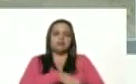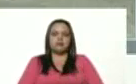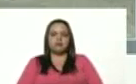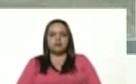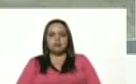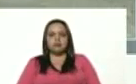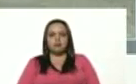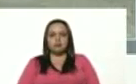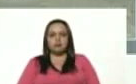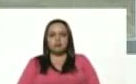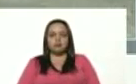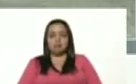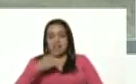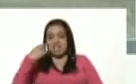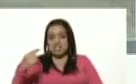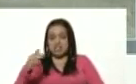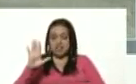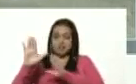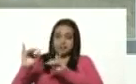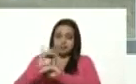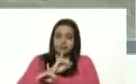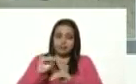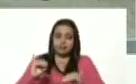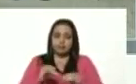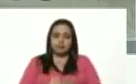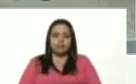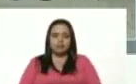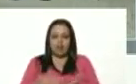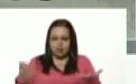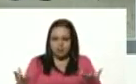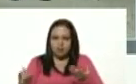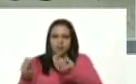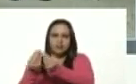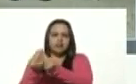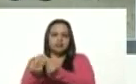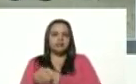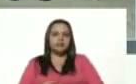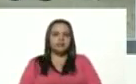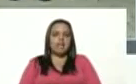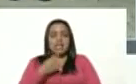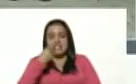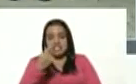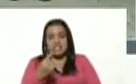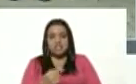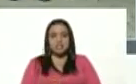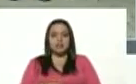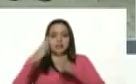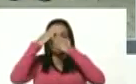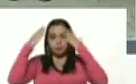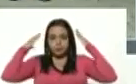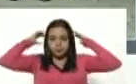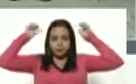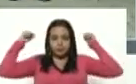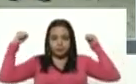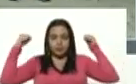para despedirme de él. Y así fue. Dicen que el negro cabalgó con su lanza,